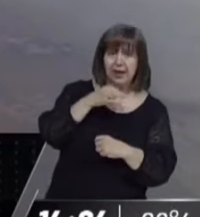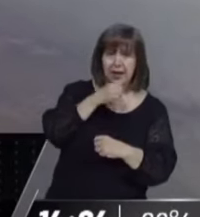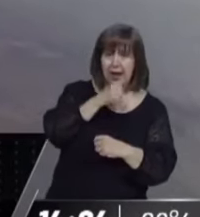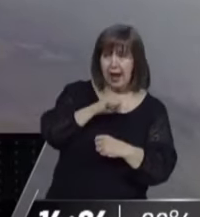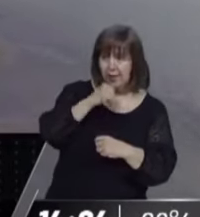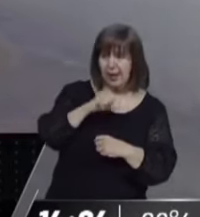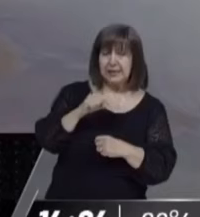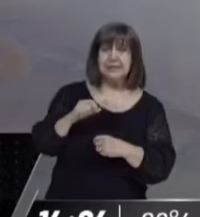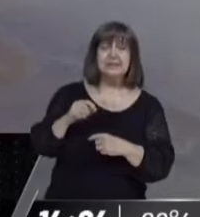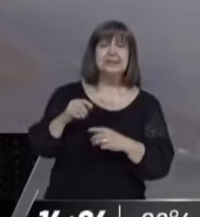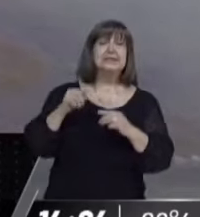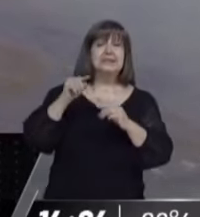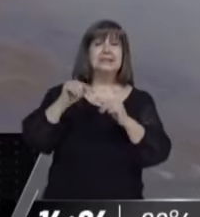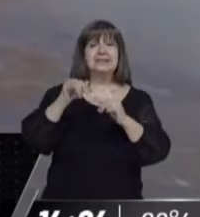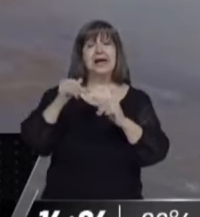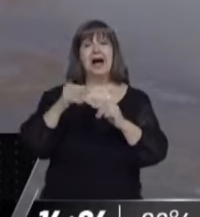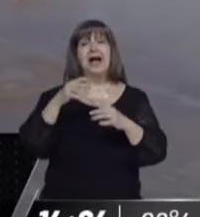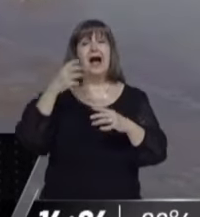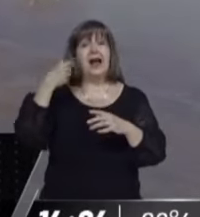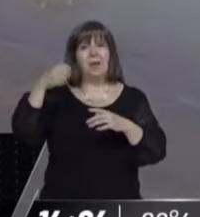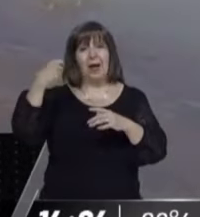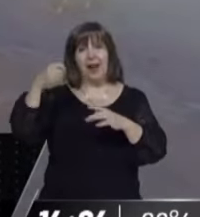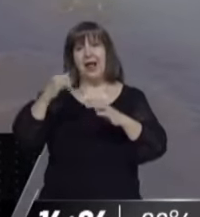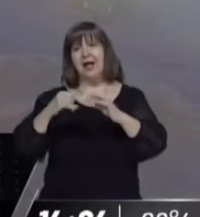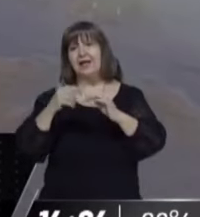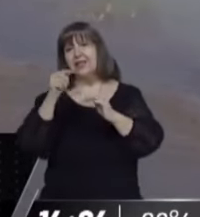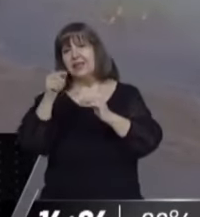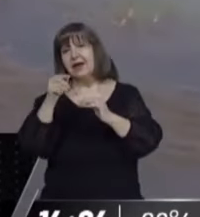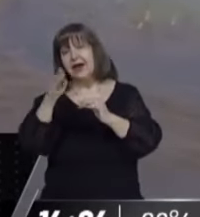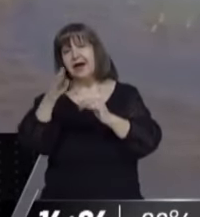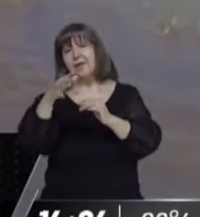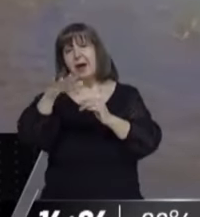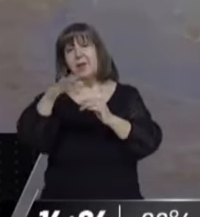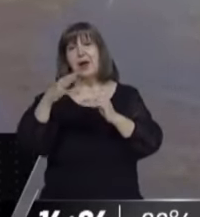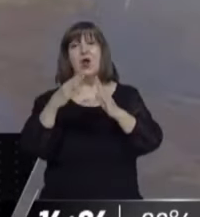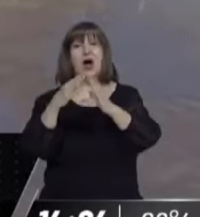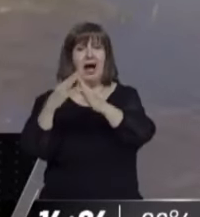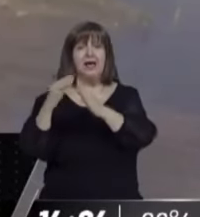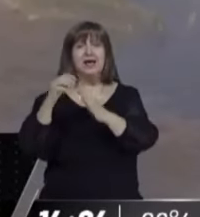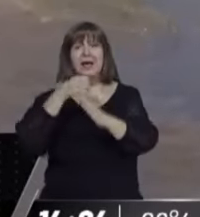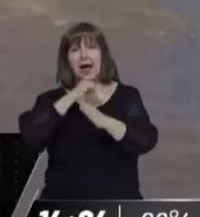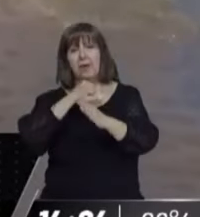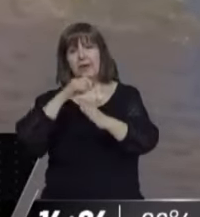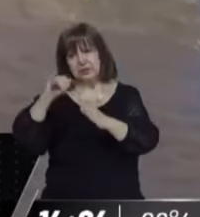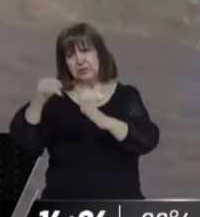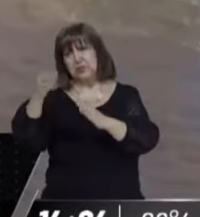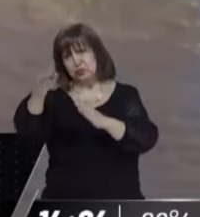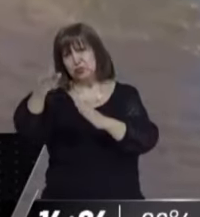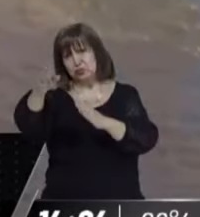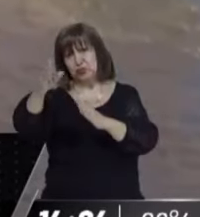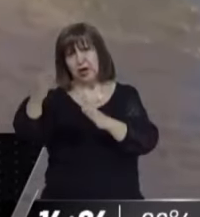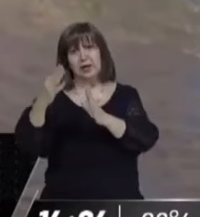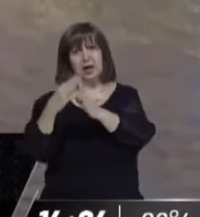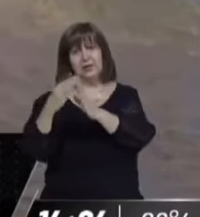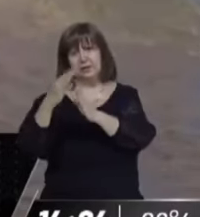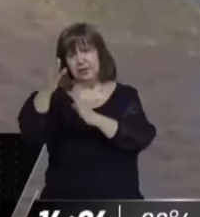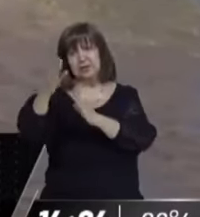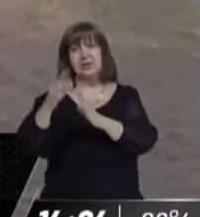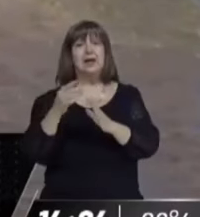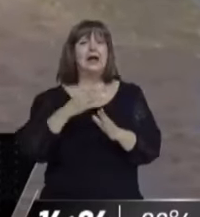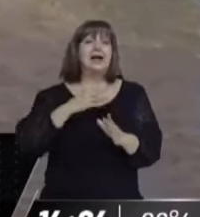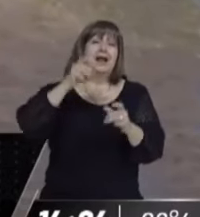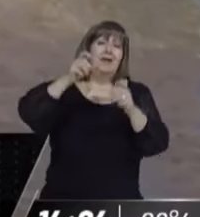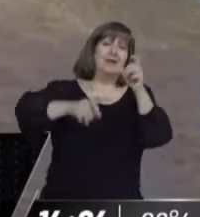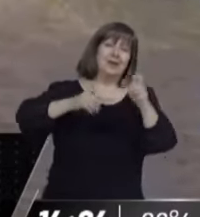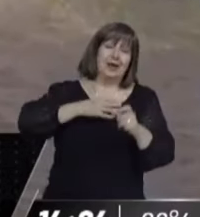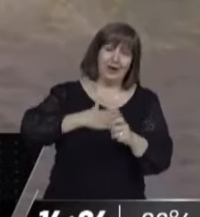Estaban de acá para el lado justamente del oeste. Hay algunos puestos de cabra, ¿sí? Qué lindo. Sí, hay varios puestos. La gente está muy contenta